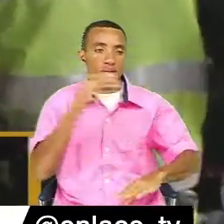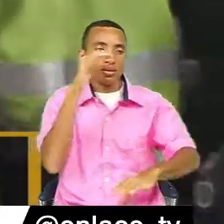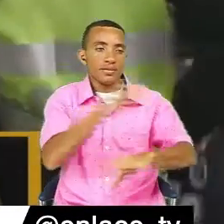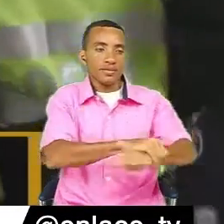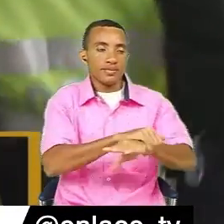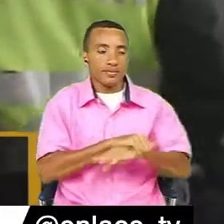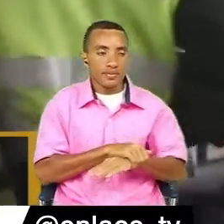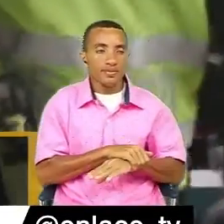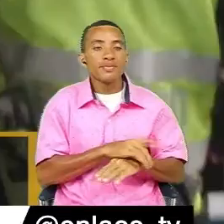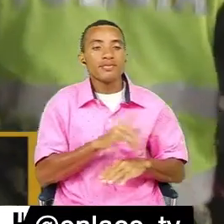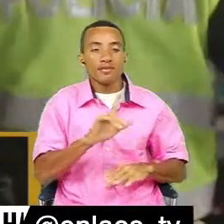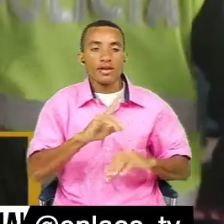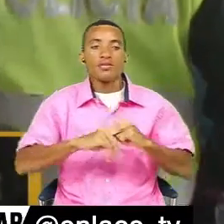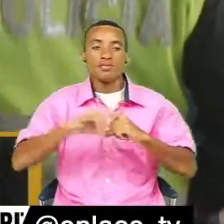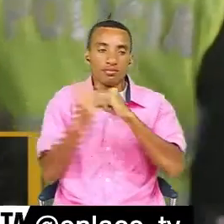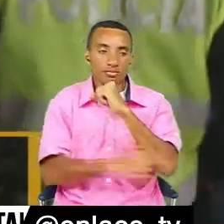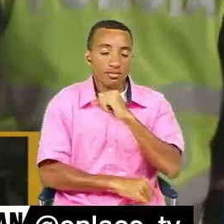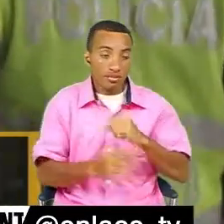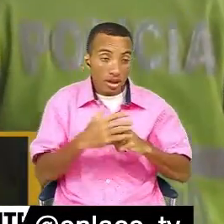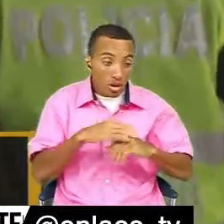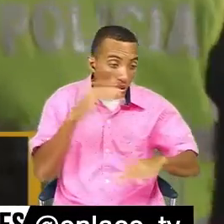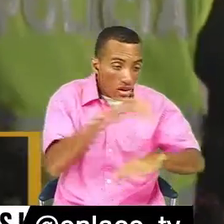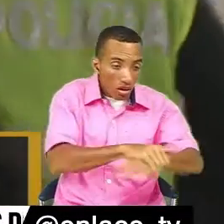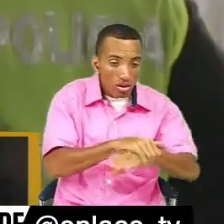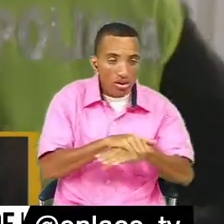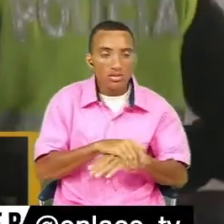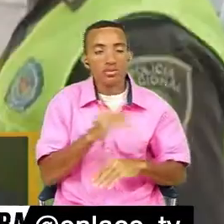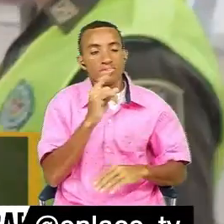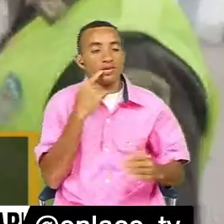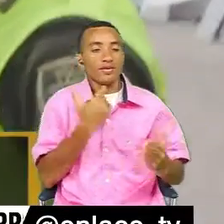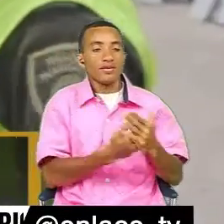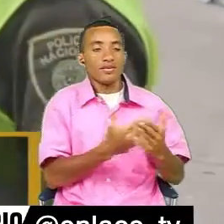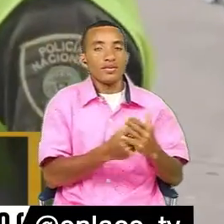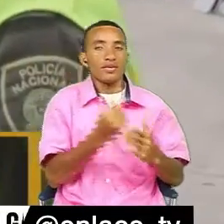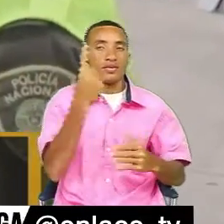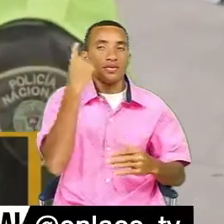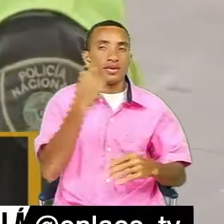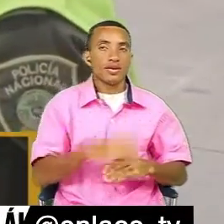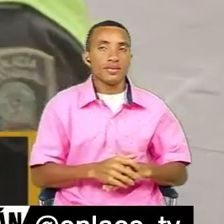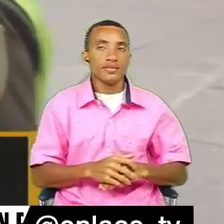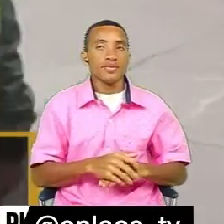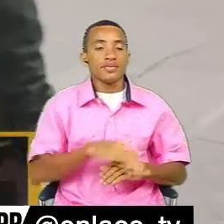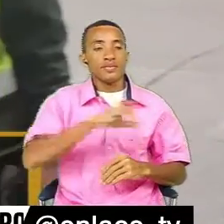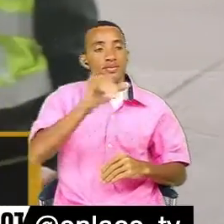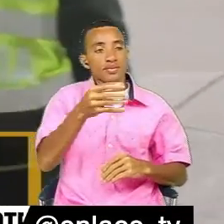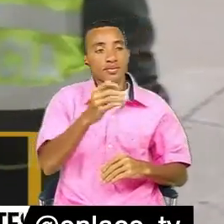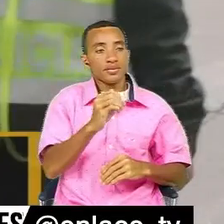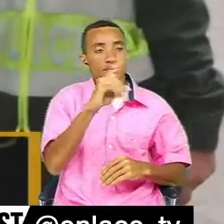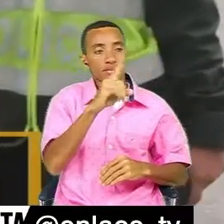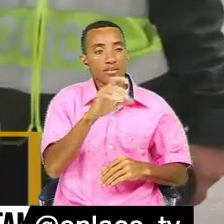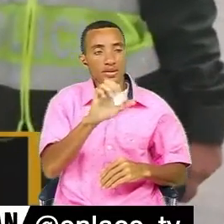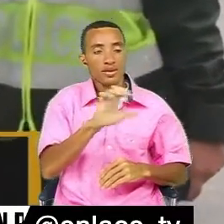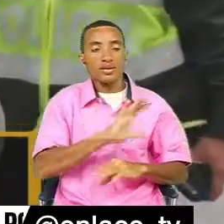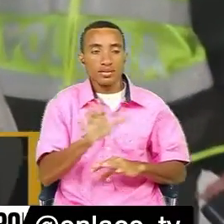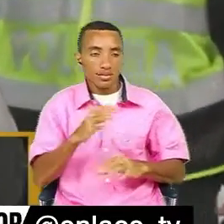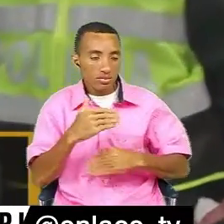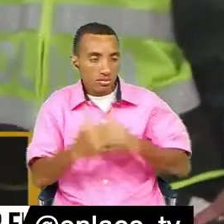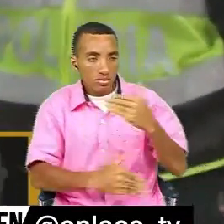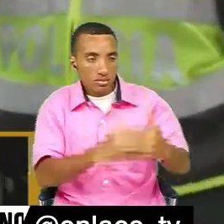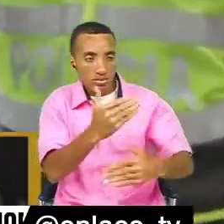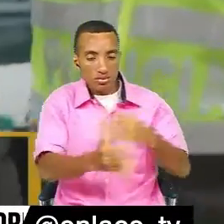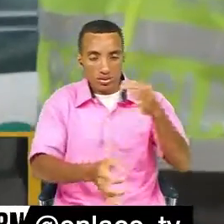le imputaron cargos, mas no se le dictó medida de aseguramiento por falta de pruebas. Sin embargo, José Félix continúa vinculado al proceso judicial por